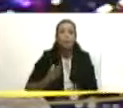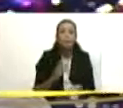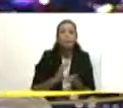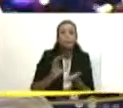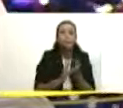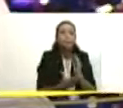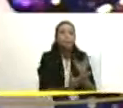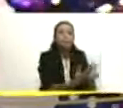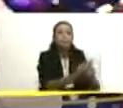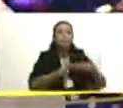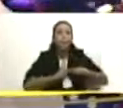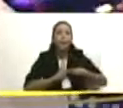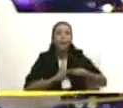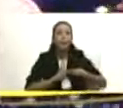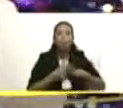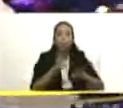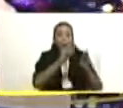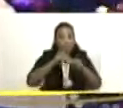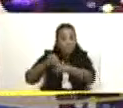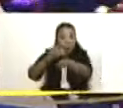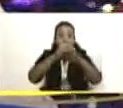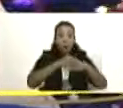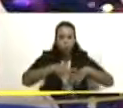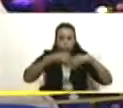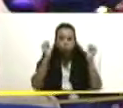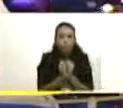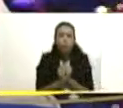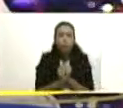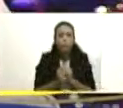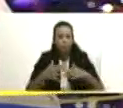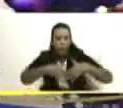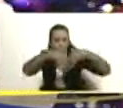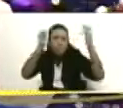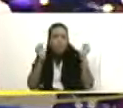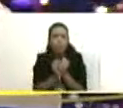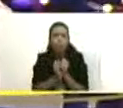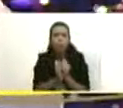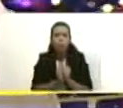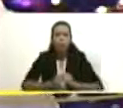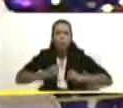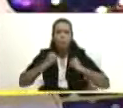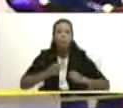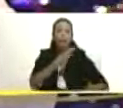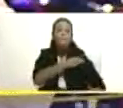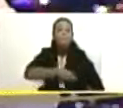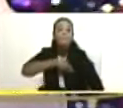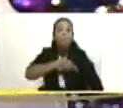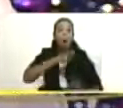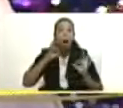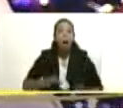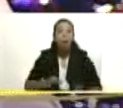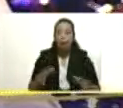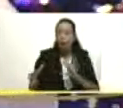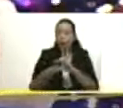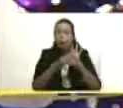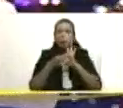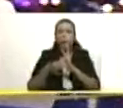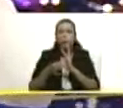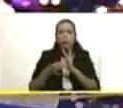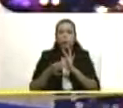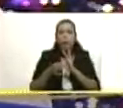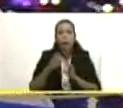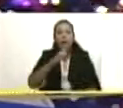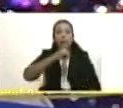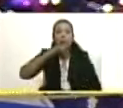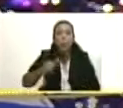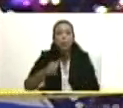por el ExxonMobil. Llamo al pueblo al combate, llamo al pueblo a la máxima moral, a la máxima unión, a la